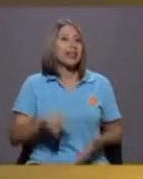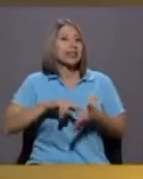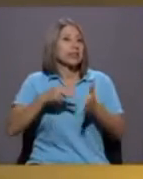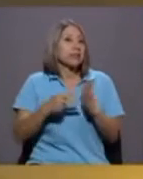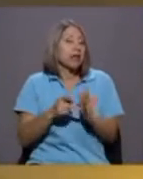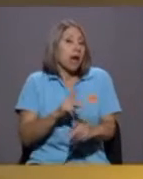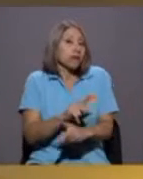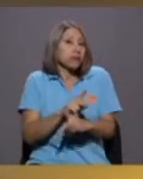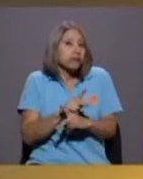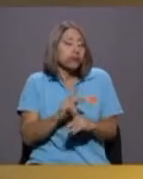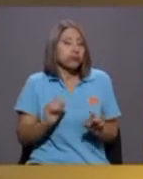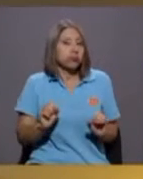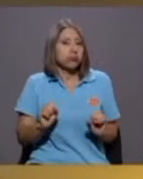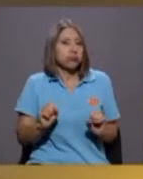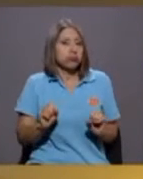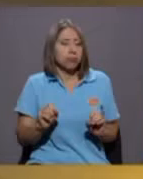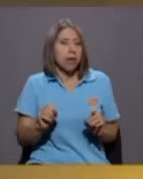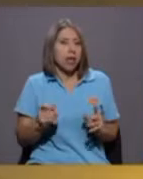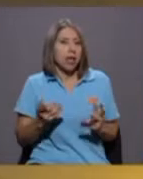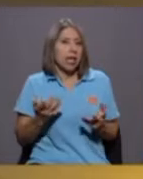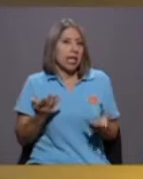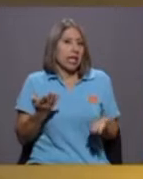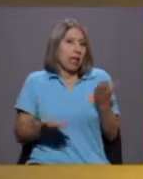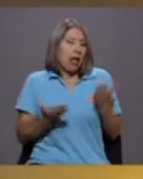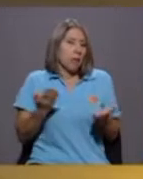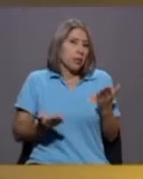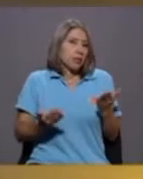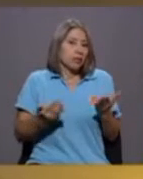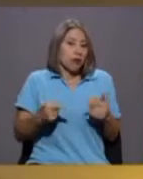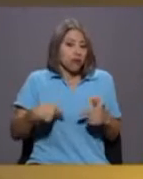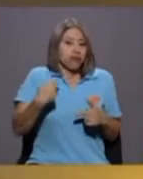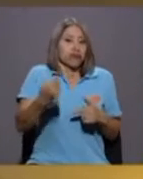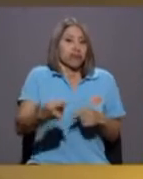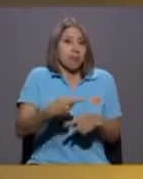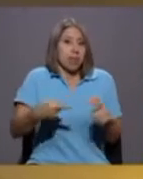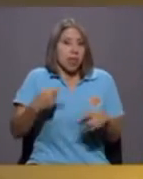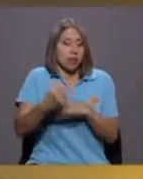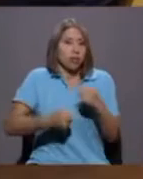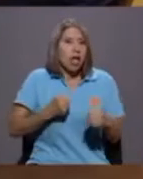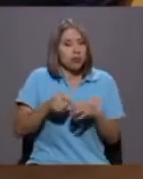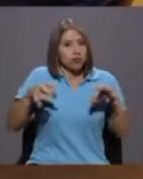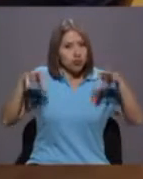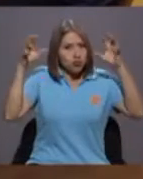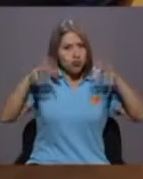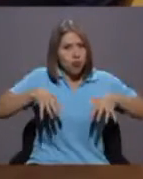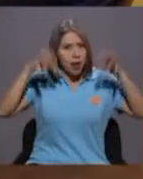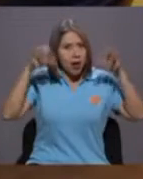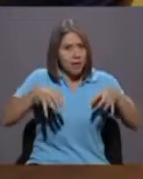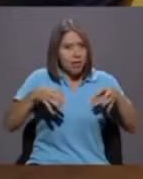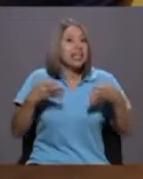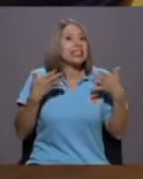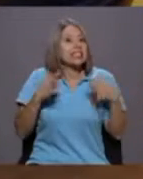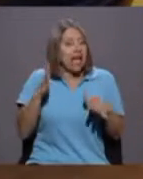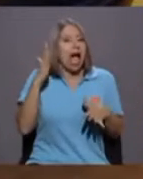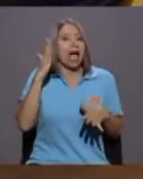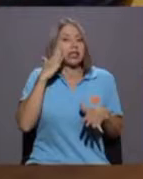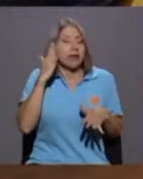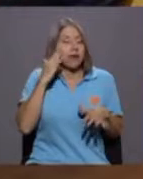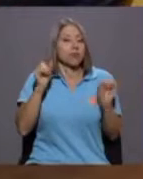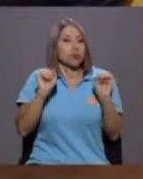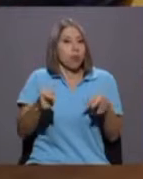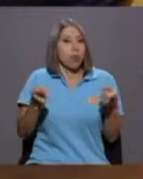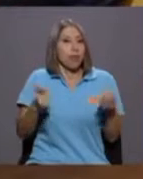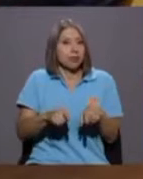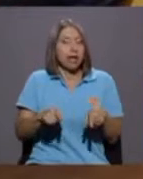previsible que hacia mediados de año llueve. Es previsible que, dado el